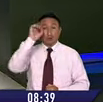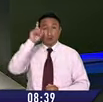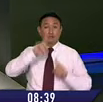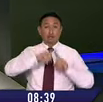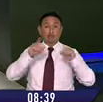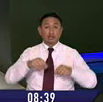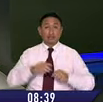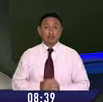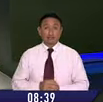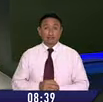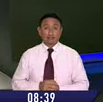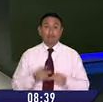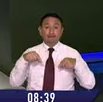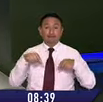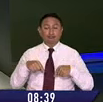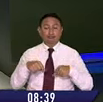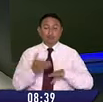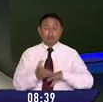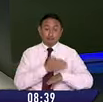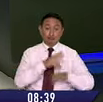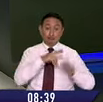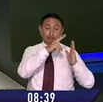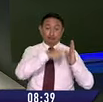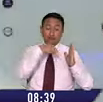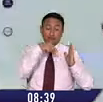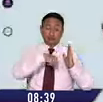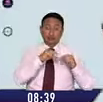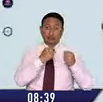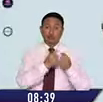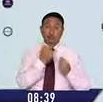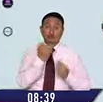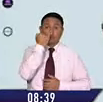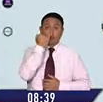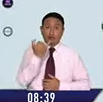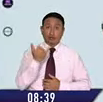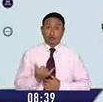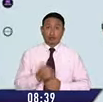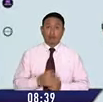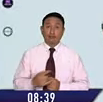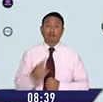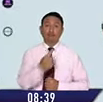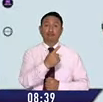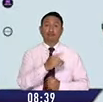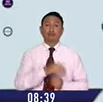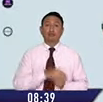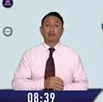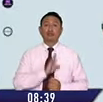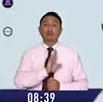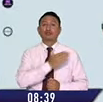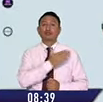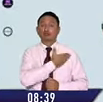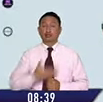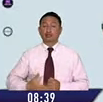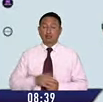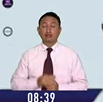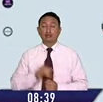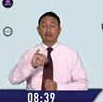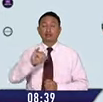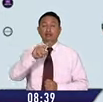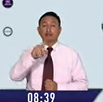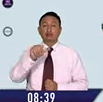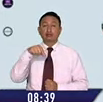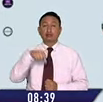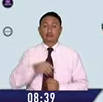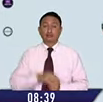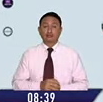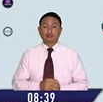también, bueno, hace unos momentos ya leímos la reacción de la CONAIE y ahora tenemos también información de primera mano en la Asamblea Nacional con Adriana